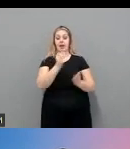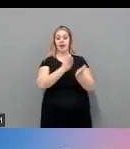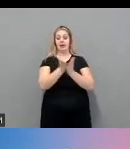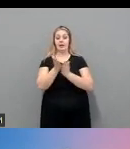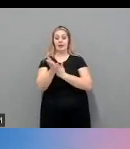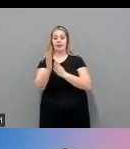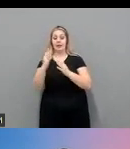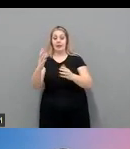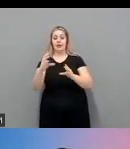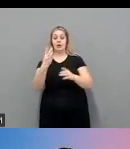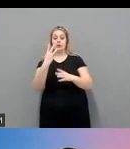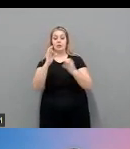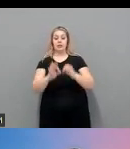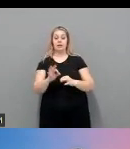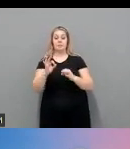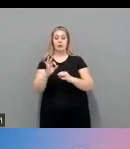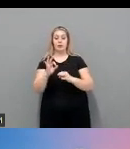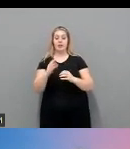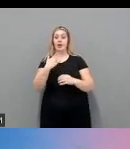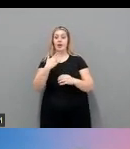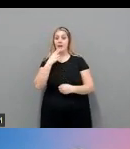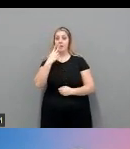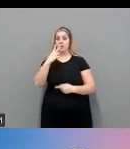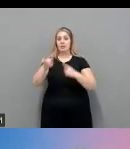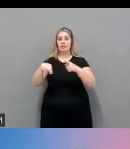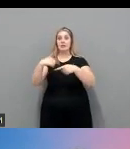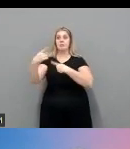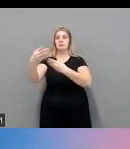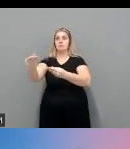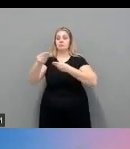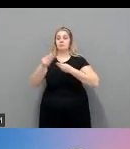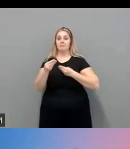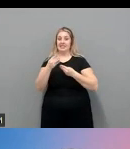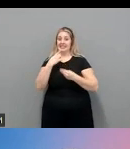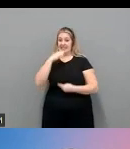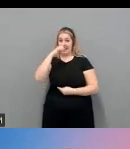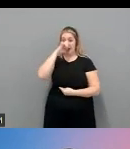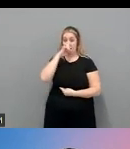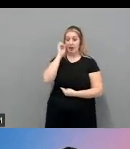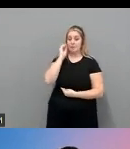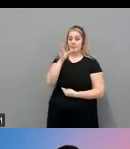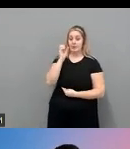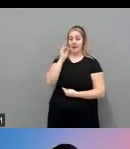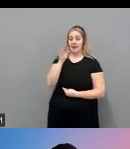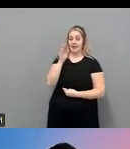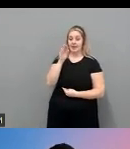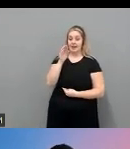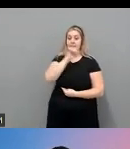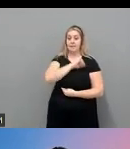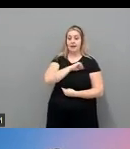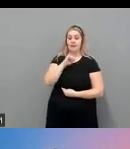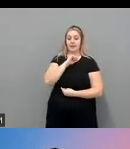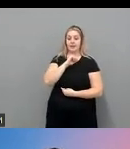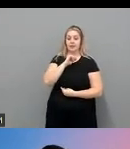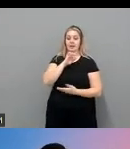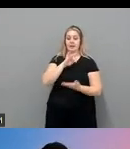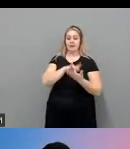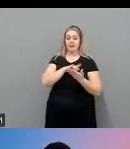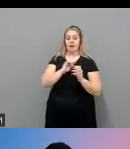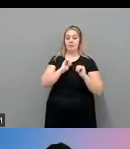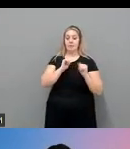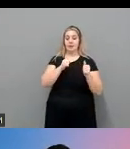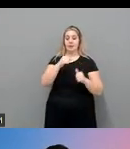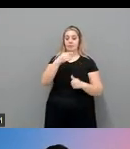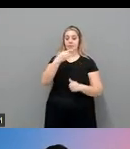sus dispositivos después de los 2 años. Si recordamos la ponencia, la maravillosa ponencia que nos ha dado al